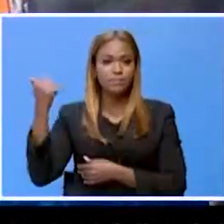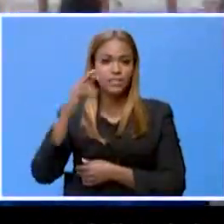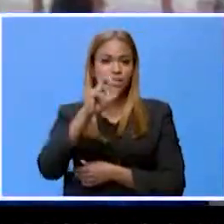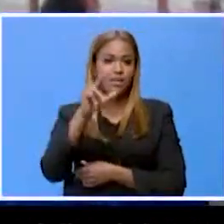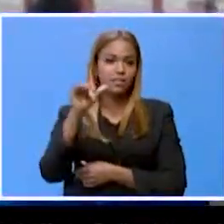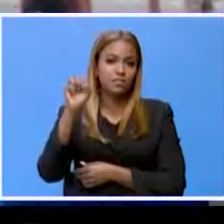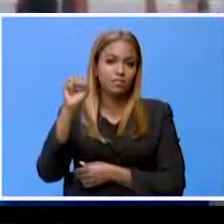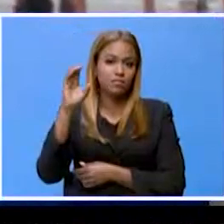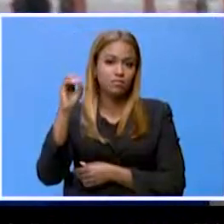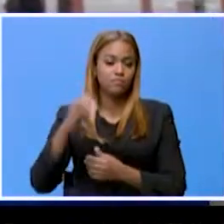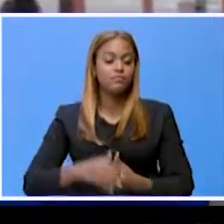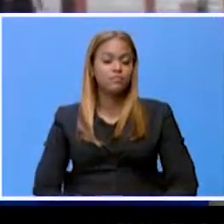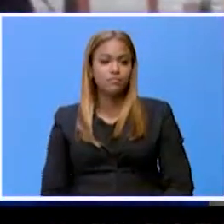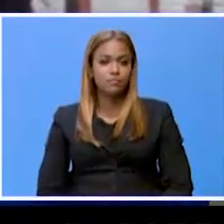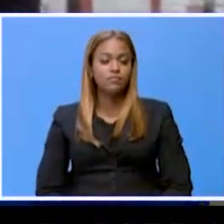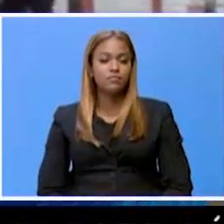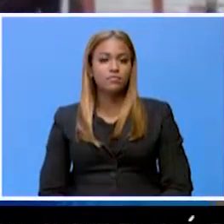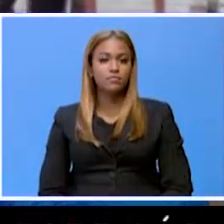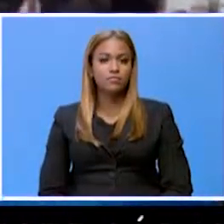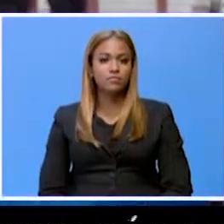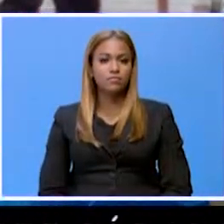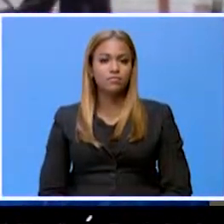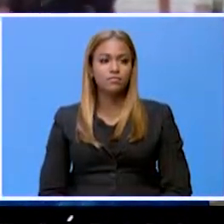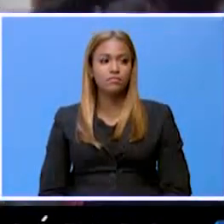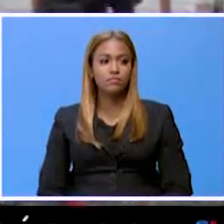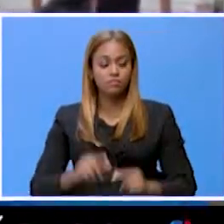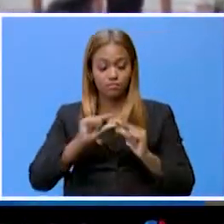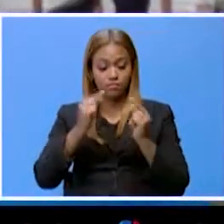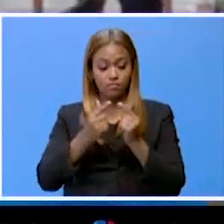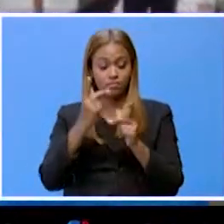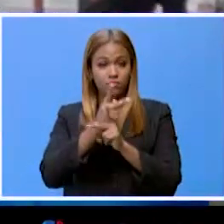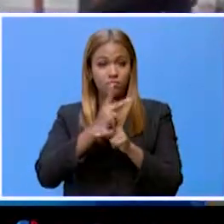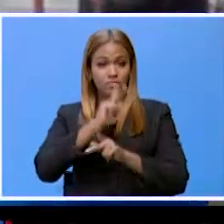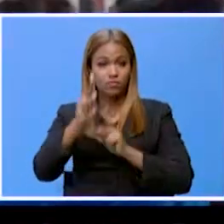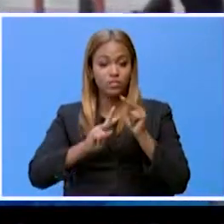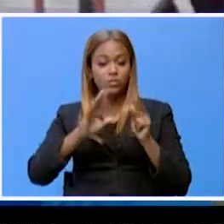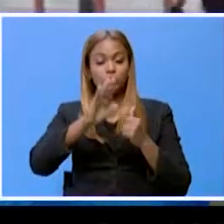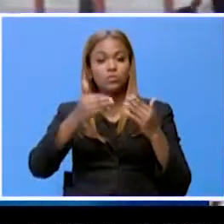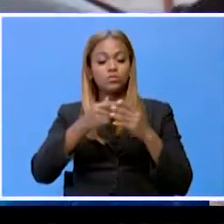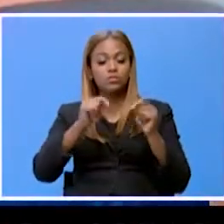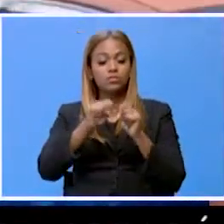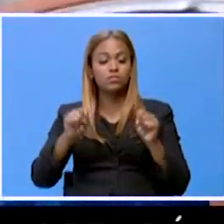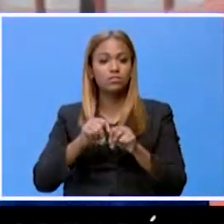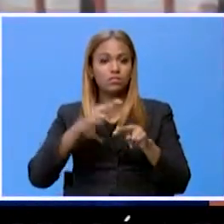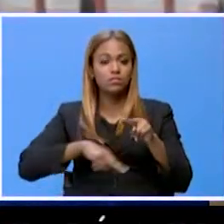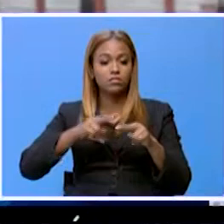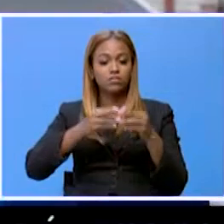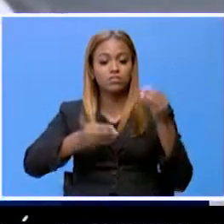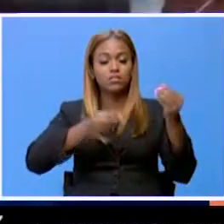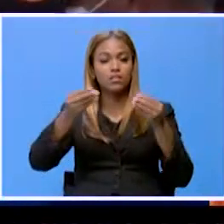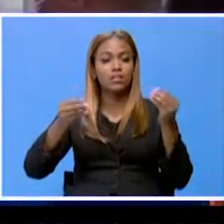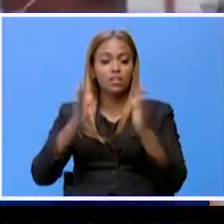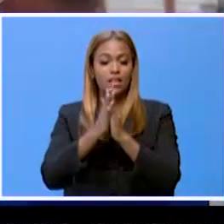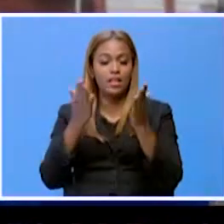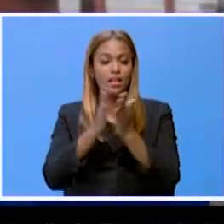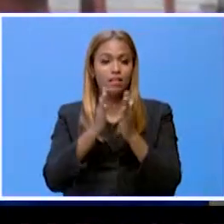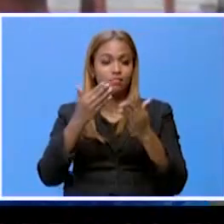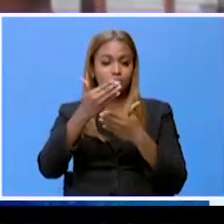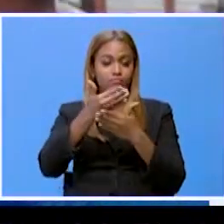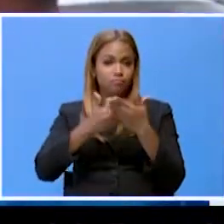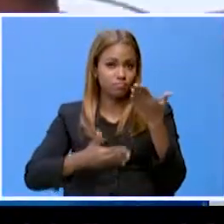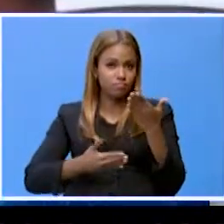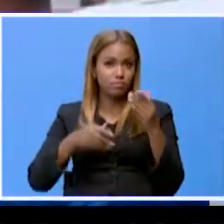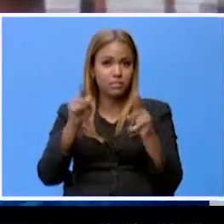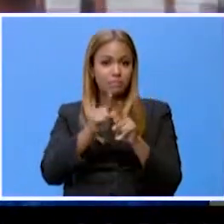Carrasco. La defensa civil en todo el territorio nacional estamos distribuyendo brochures, así como también estos